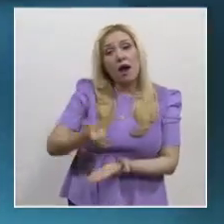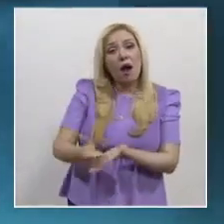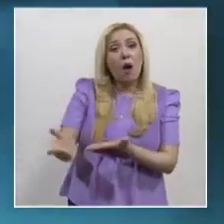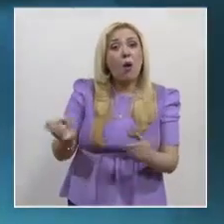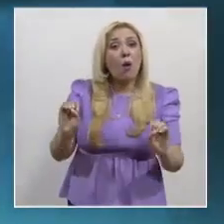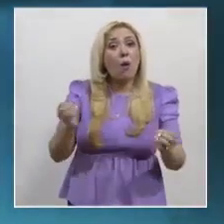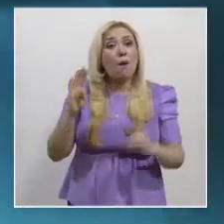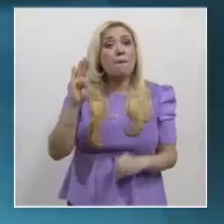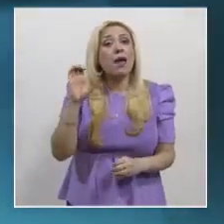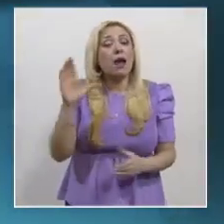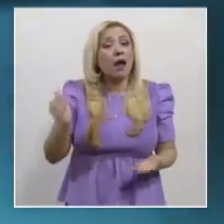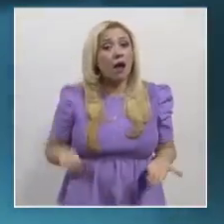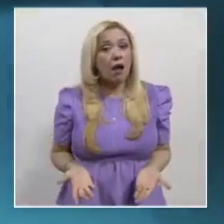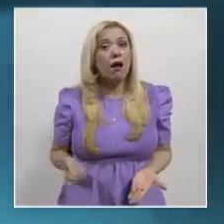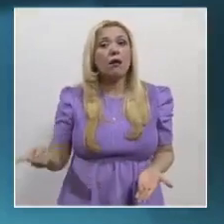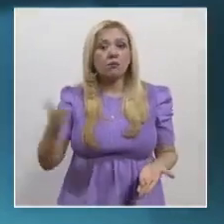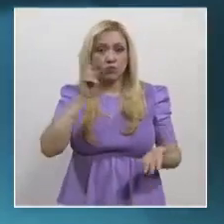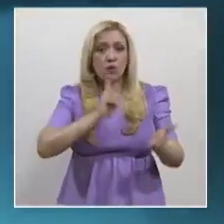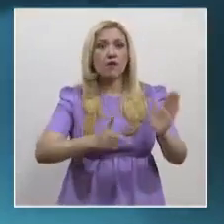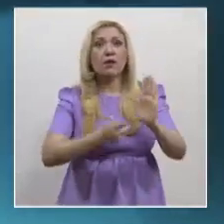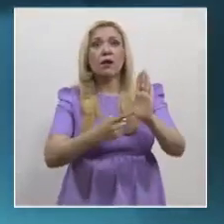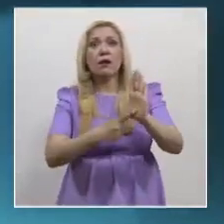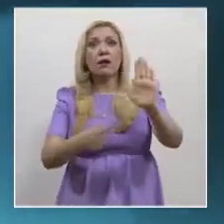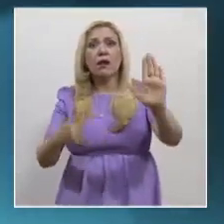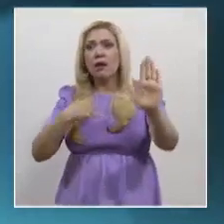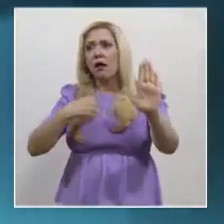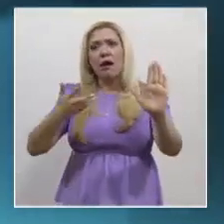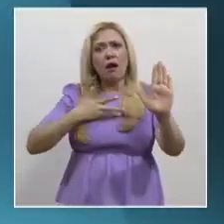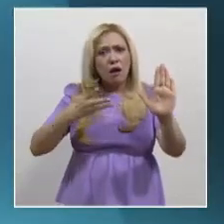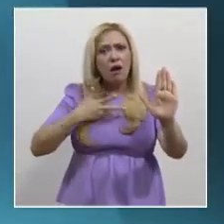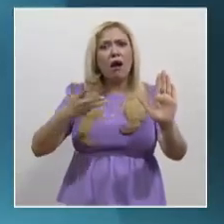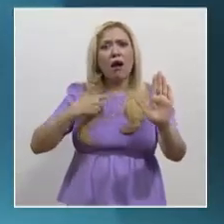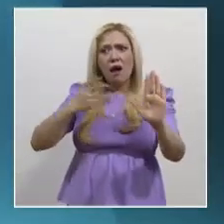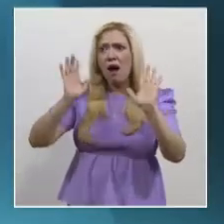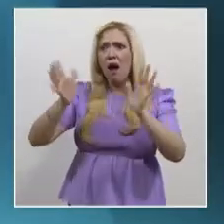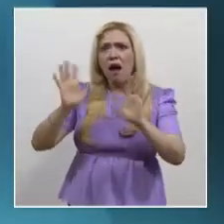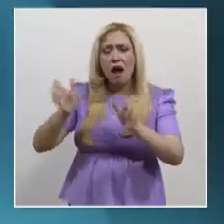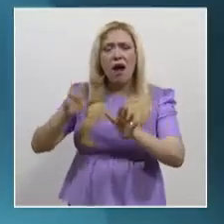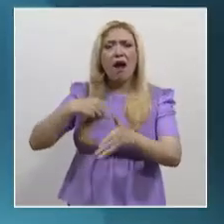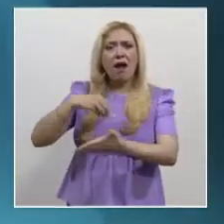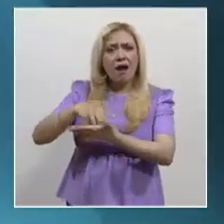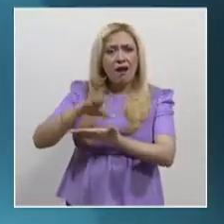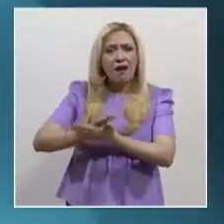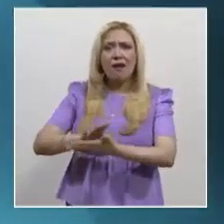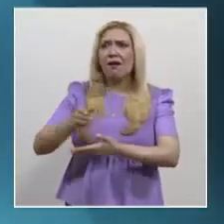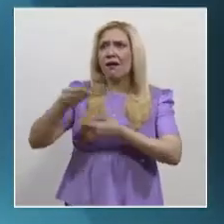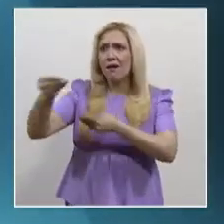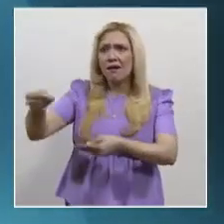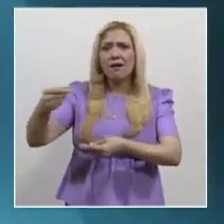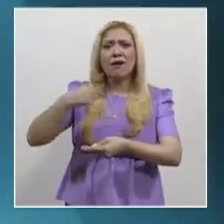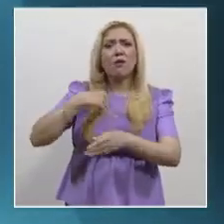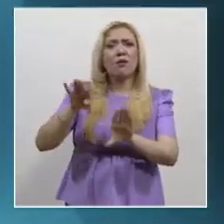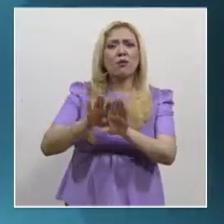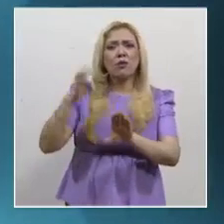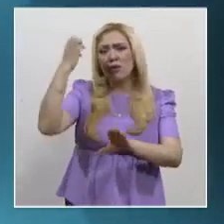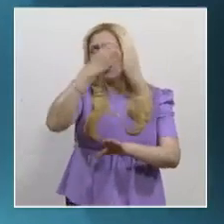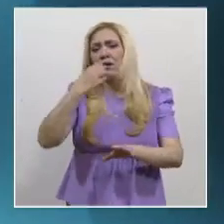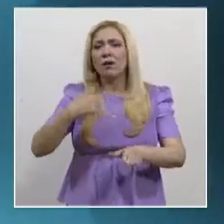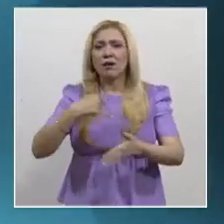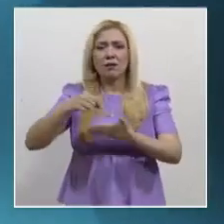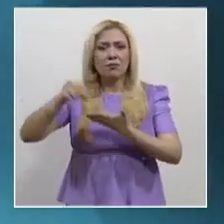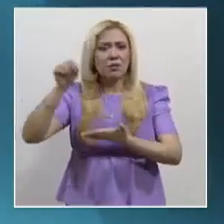bienestar. El afectado demostró que se encontraba inscrito en el padrón de beneficiarios desde el bimestre enero-febrero de